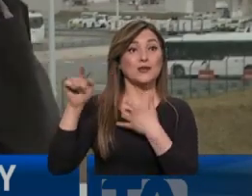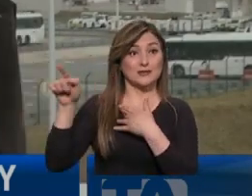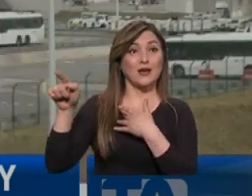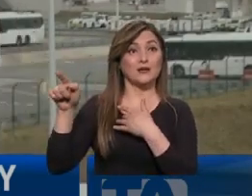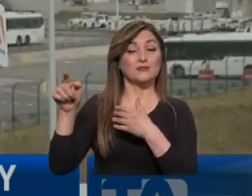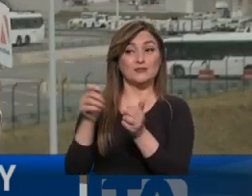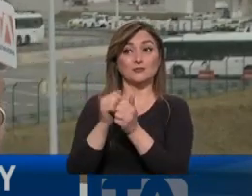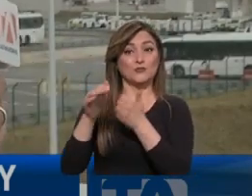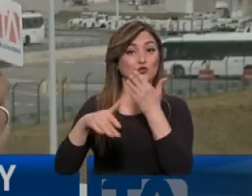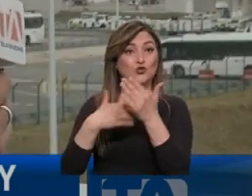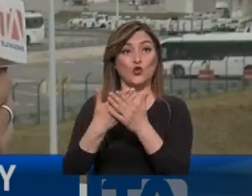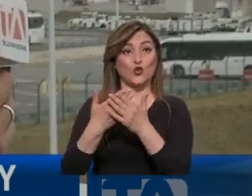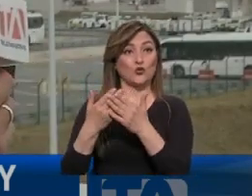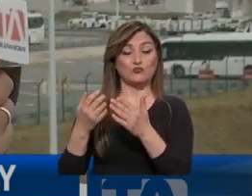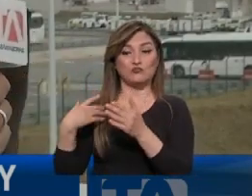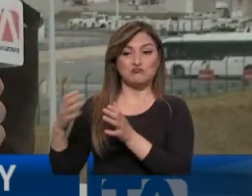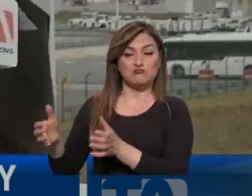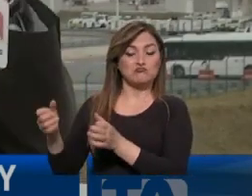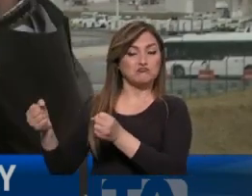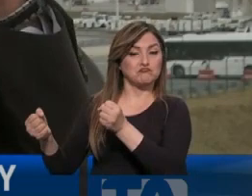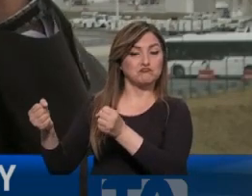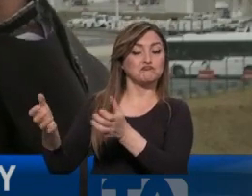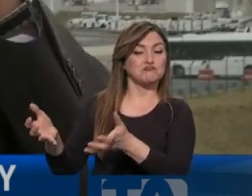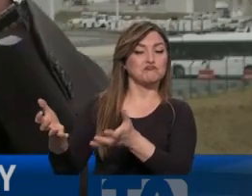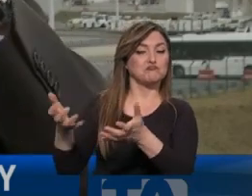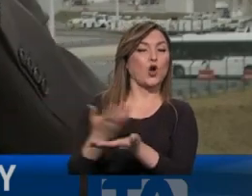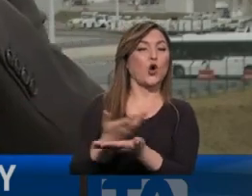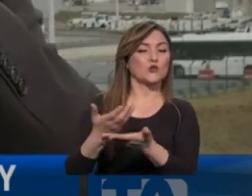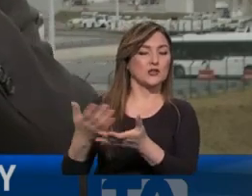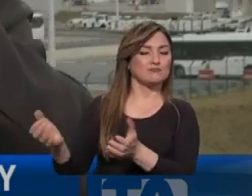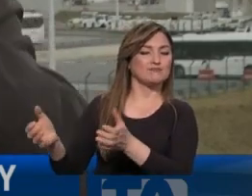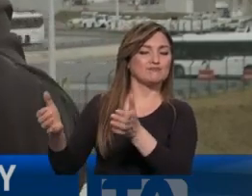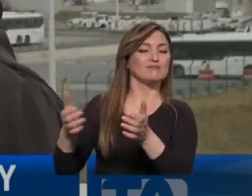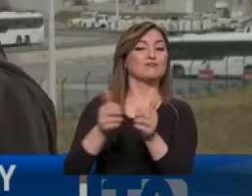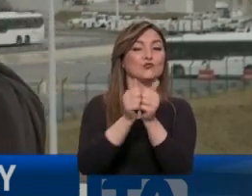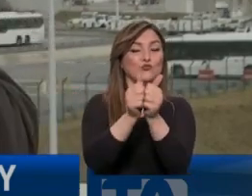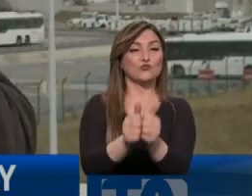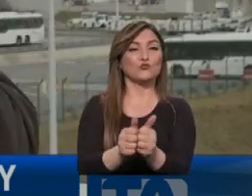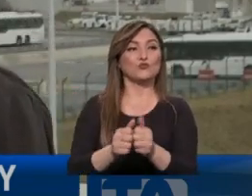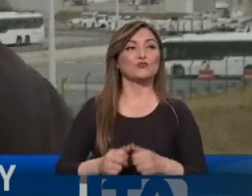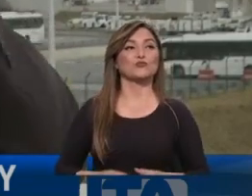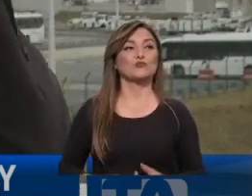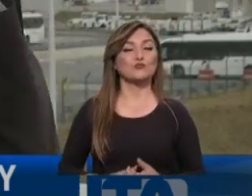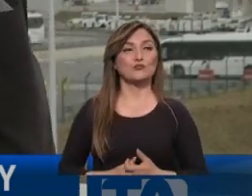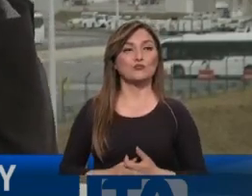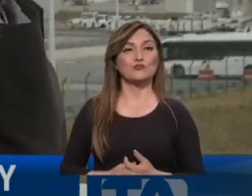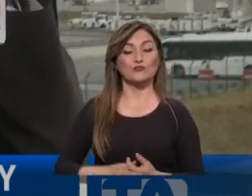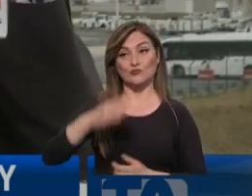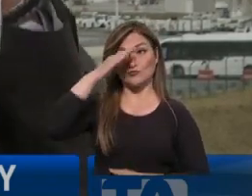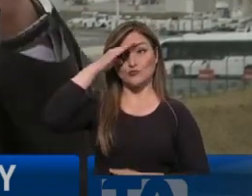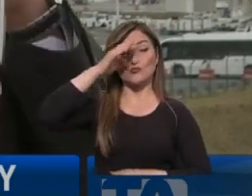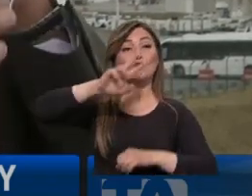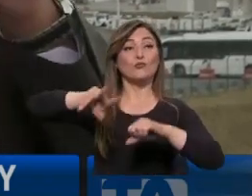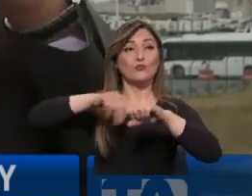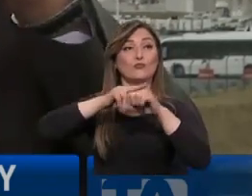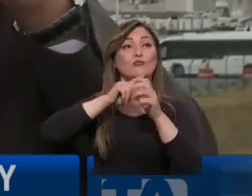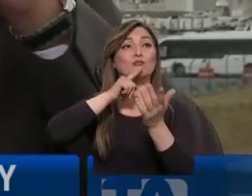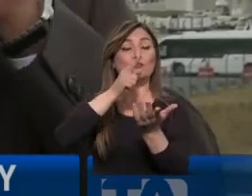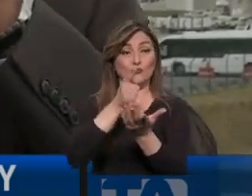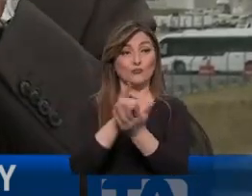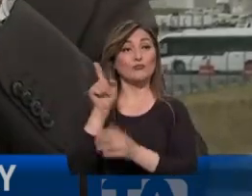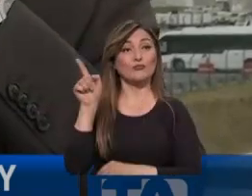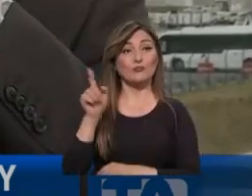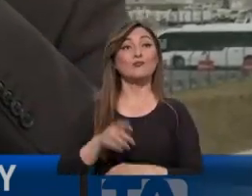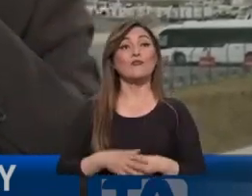utilería. Efectivamente, llegan ya acompañados de la gente de la Policía Nacional. Sí, efectivamente, son